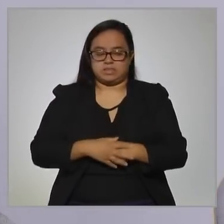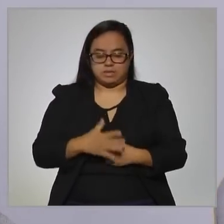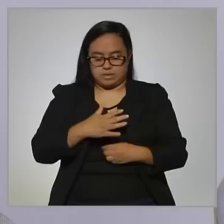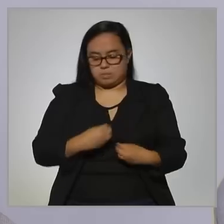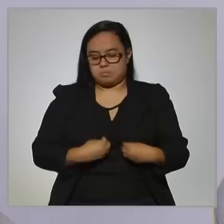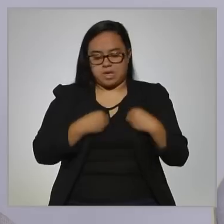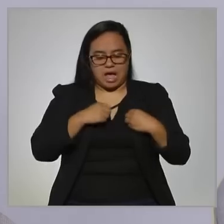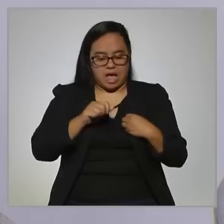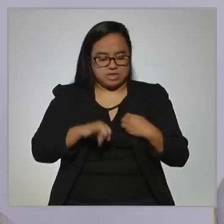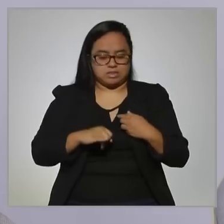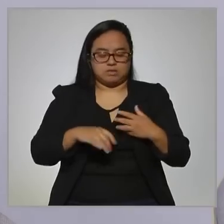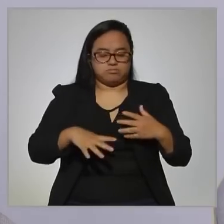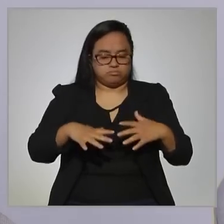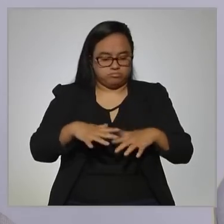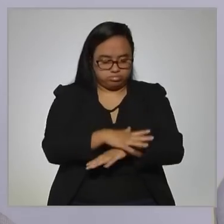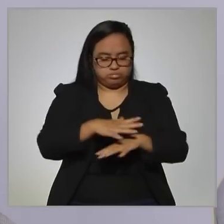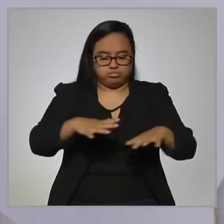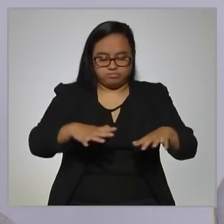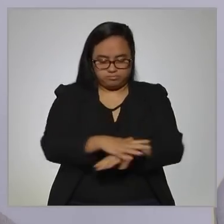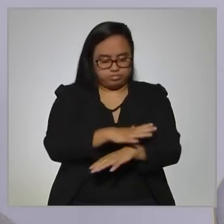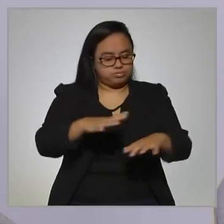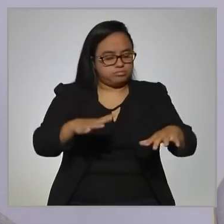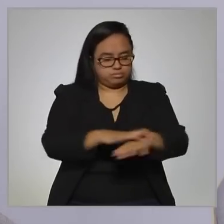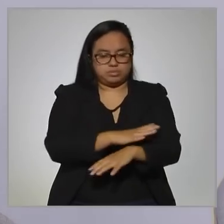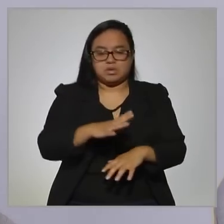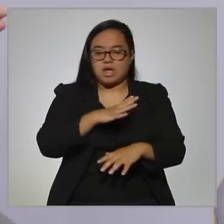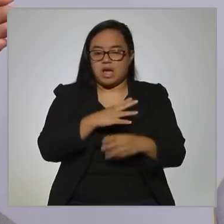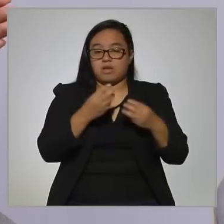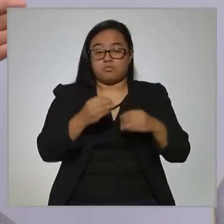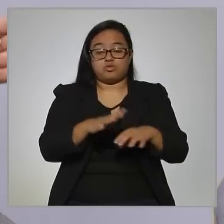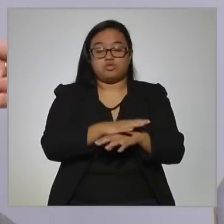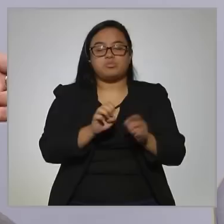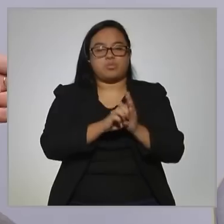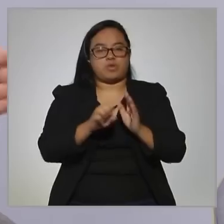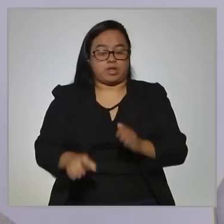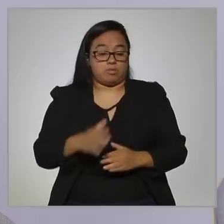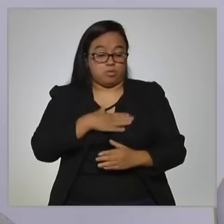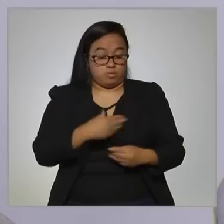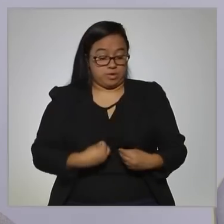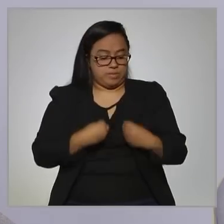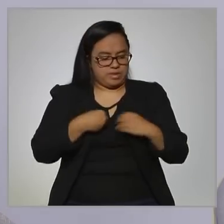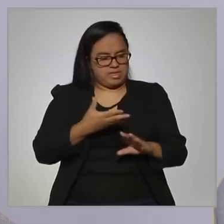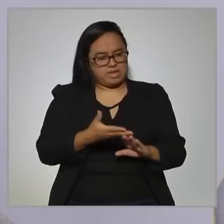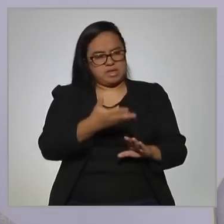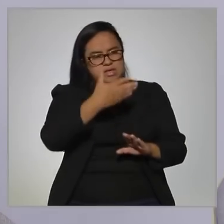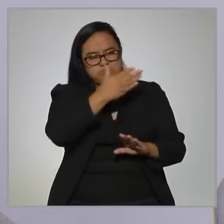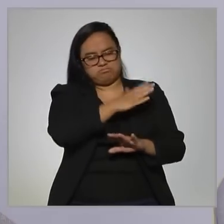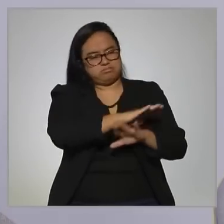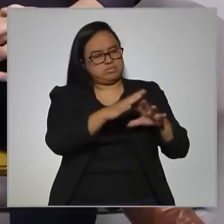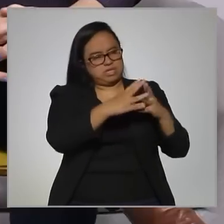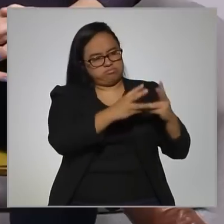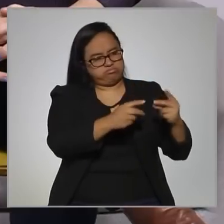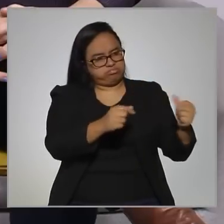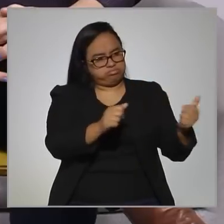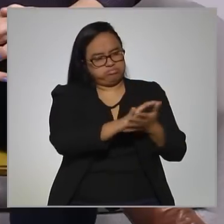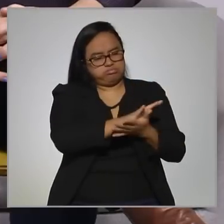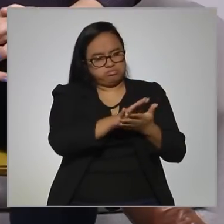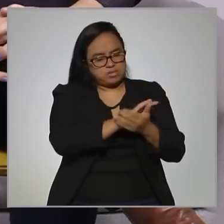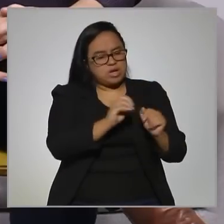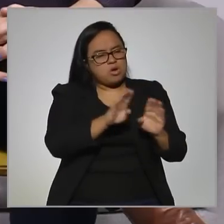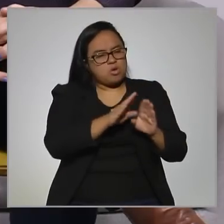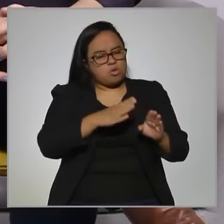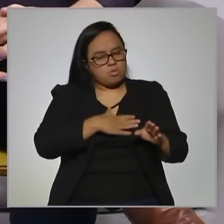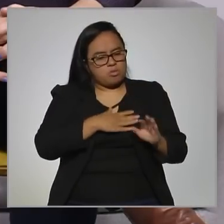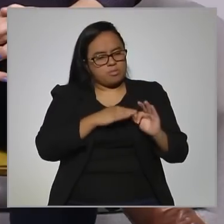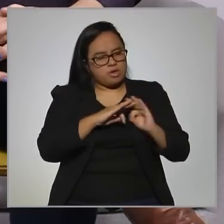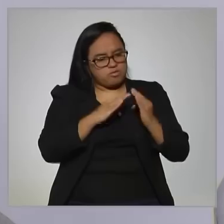proceso constante de transformación en el cual dejamos una lectura de lo que nosotros tenemos sobre nuestra persona, sobre